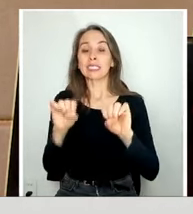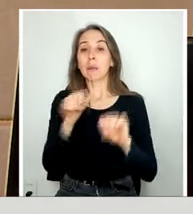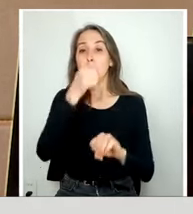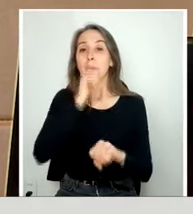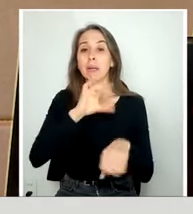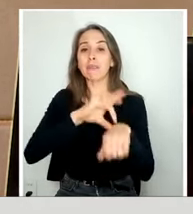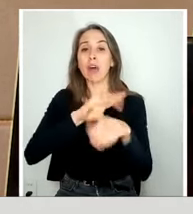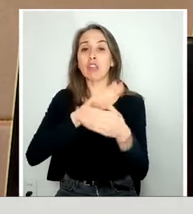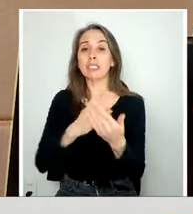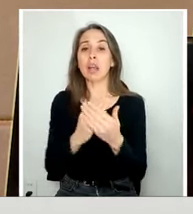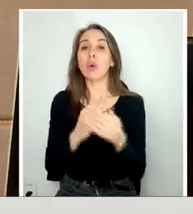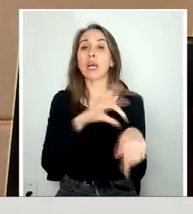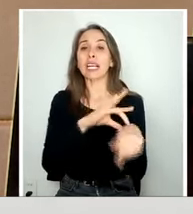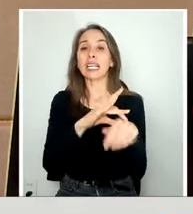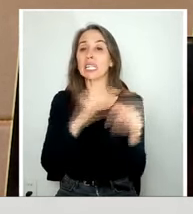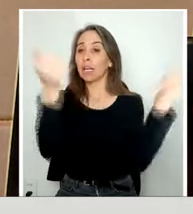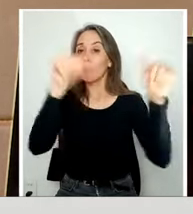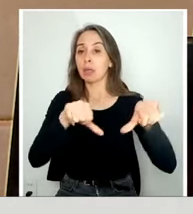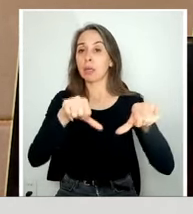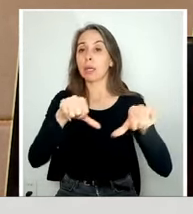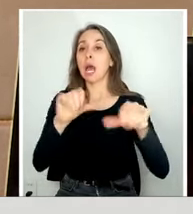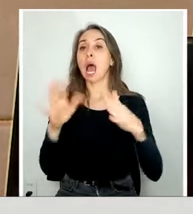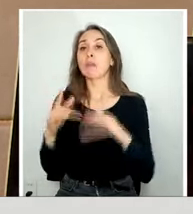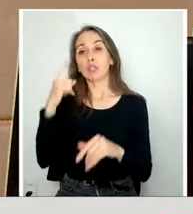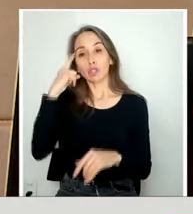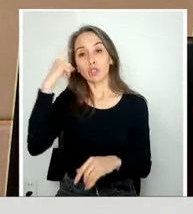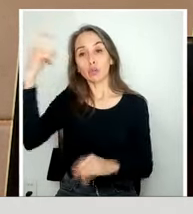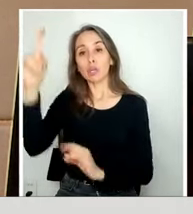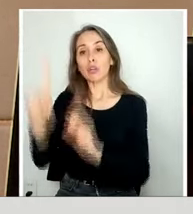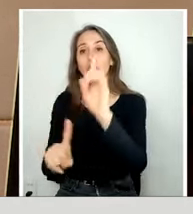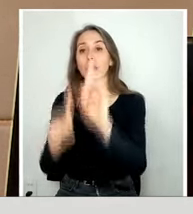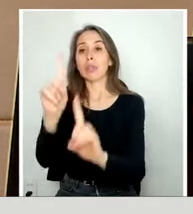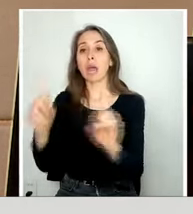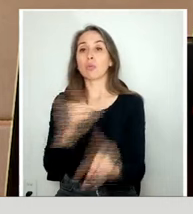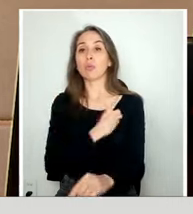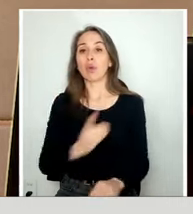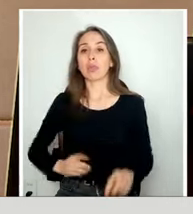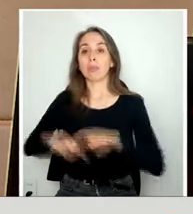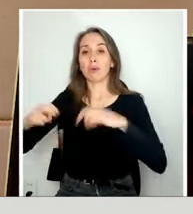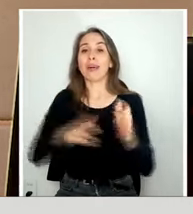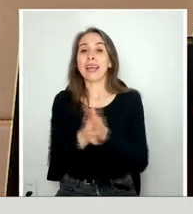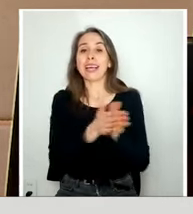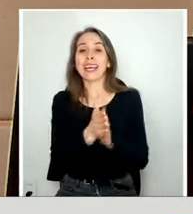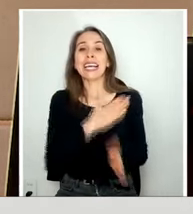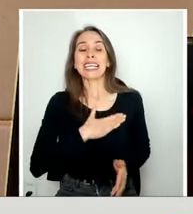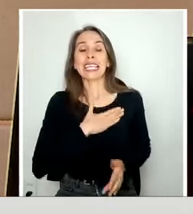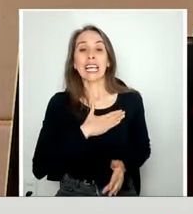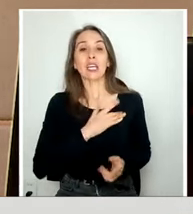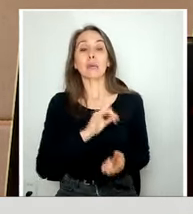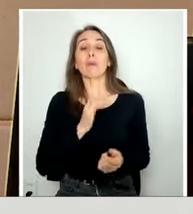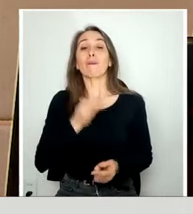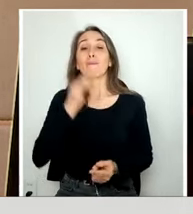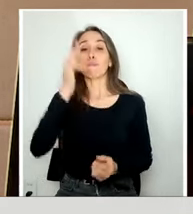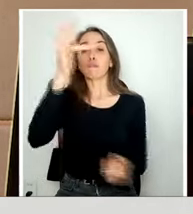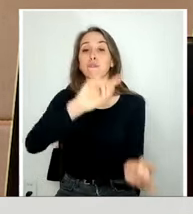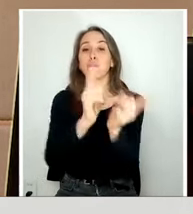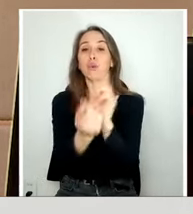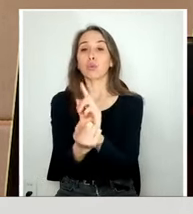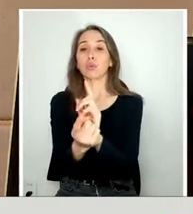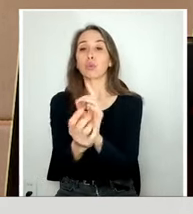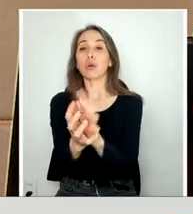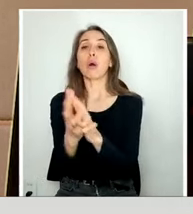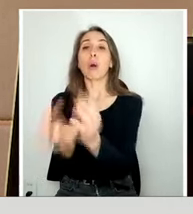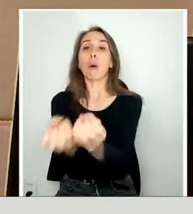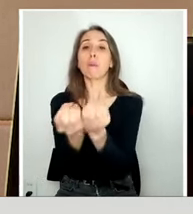mucho que pueda ser quizás el sueño de algunos en esta sala la verdad que lo que se va a traducir es en una inmensa cantidad de